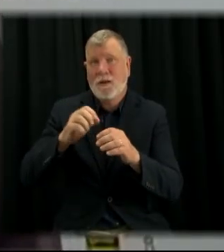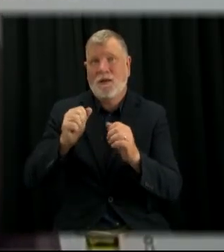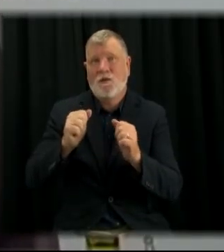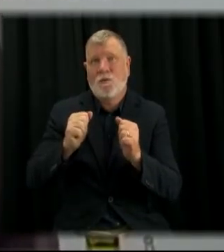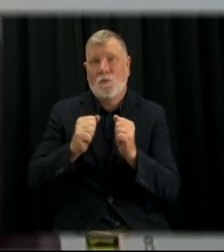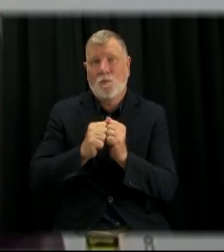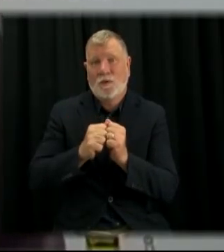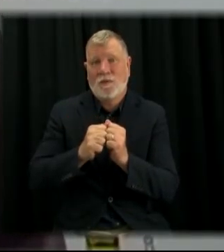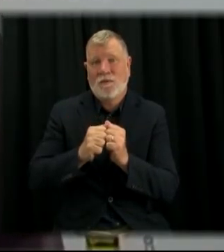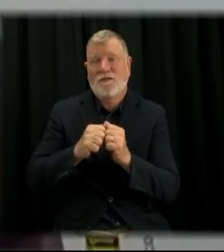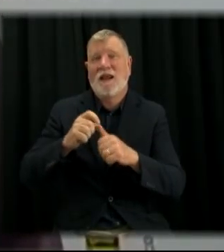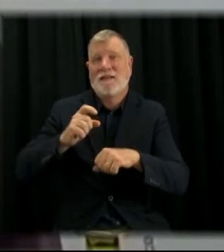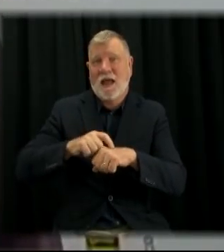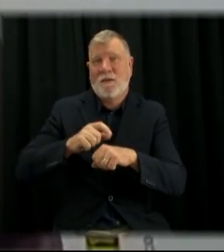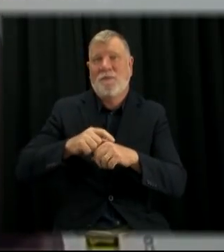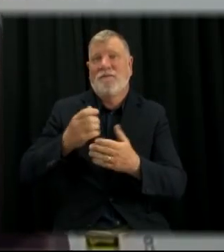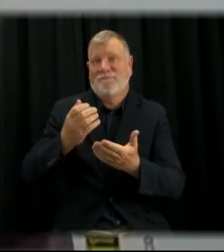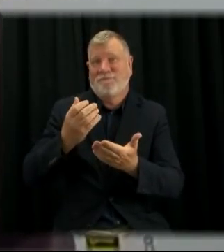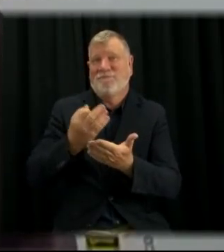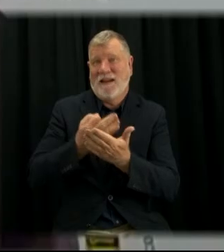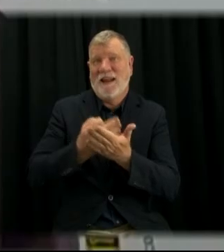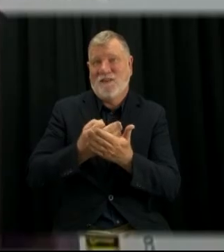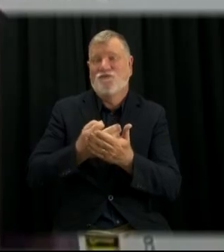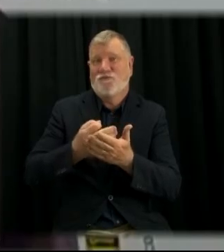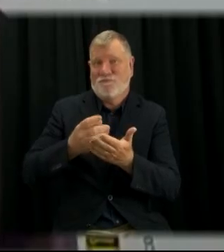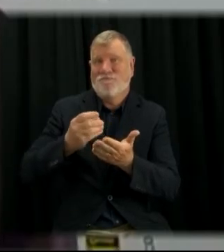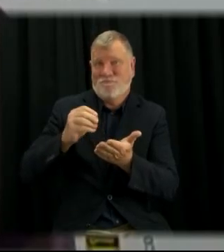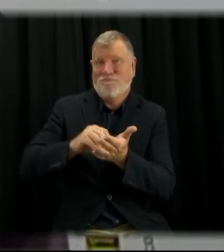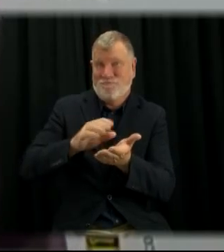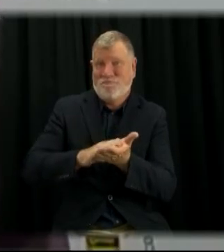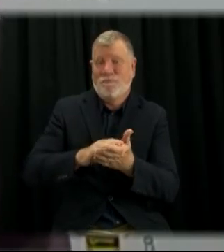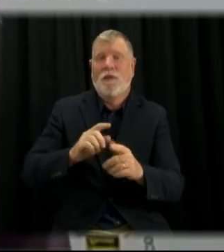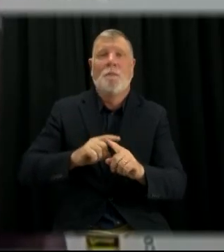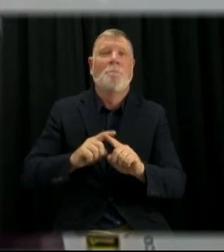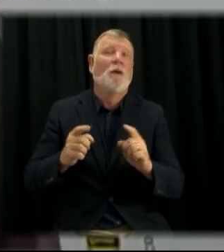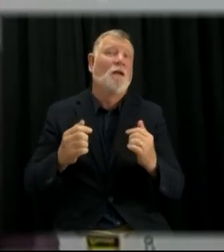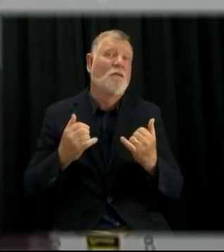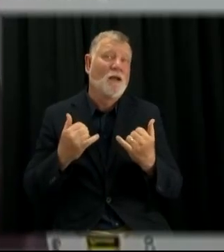2018, 2019? Estamos comprometidos a tener estos estados financieros a tiempo.